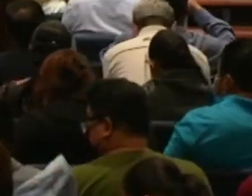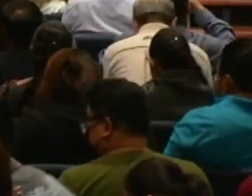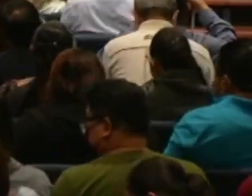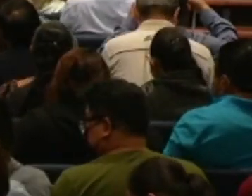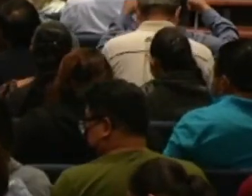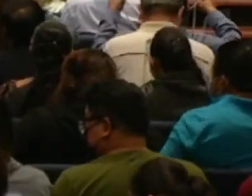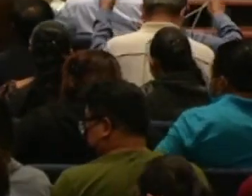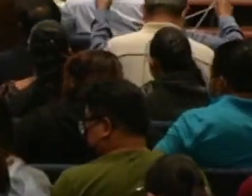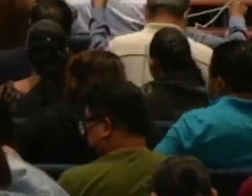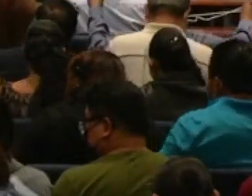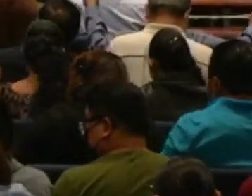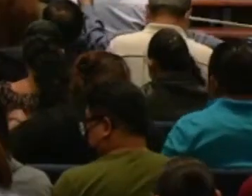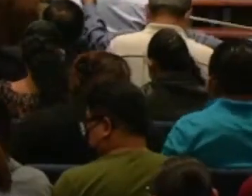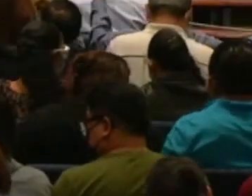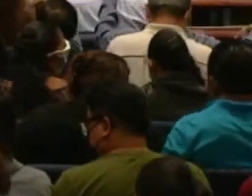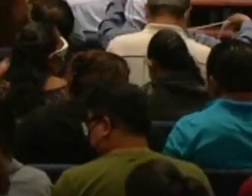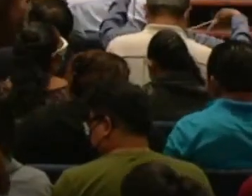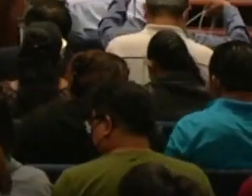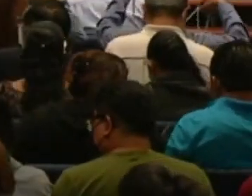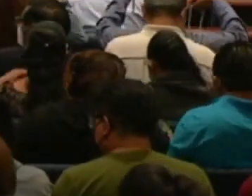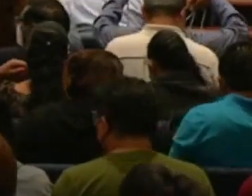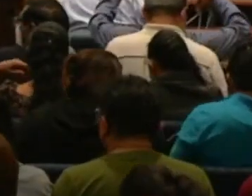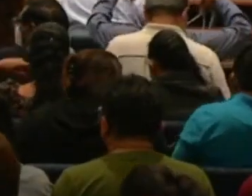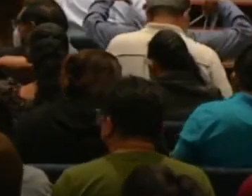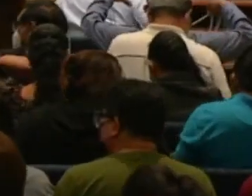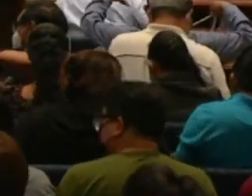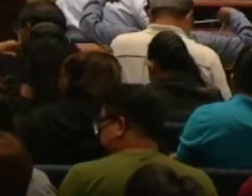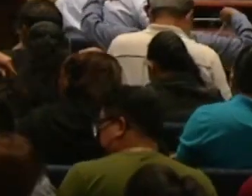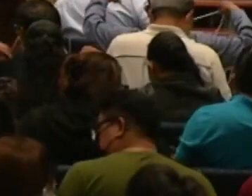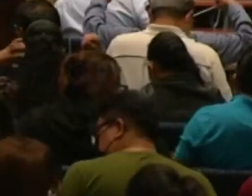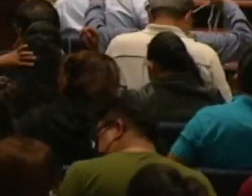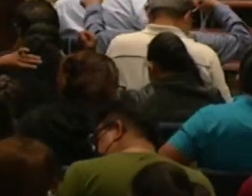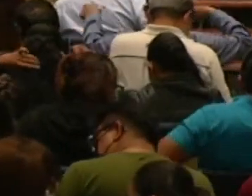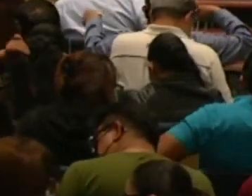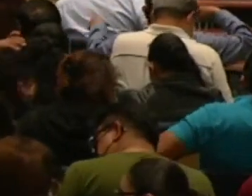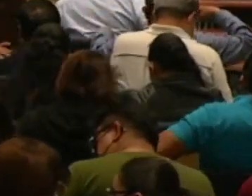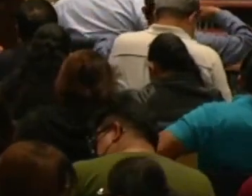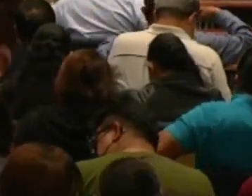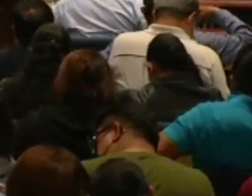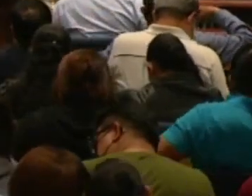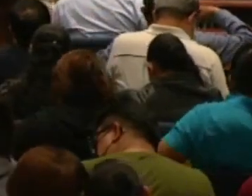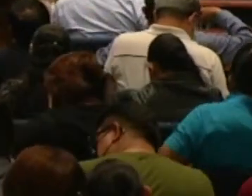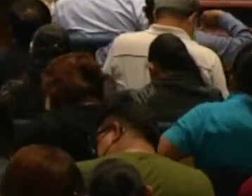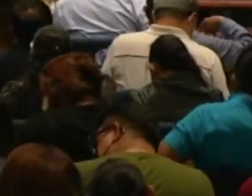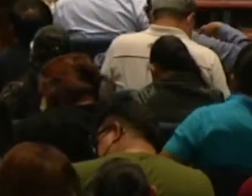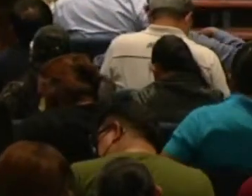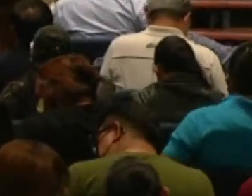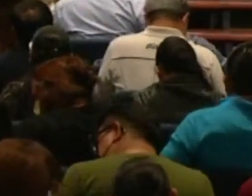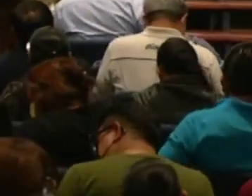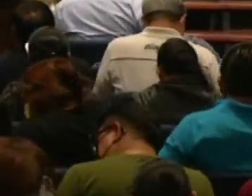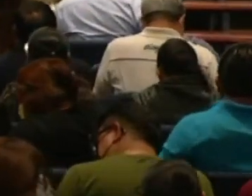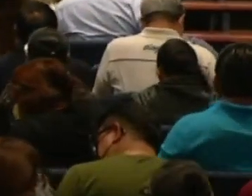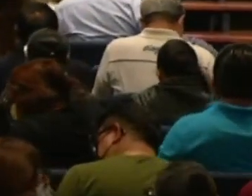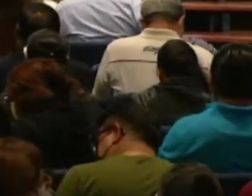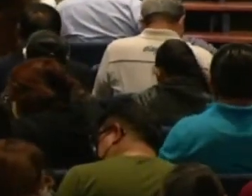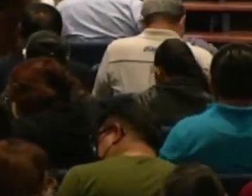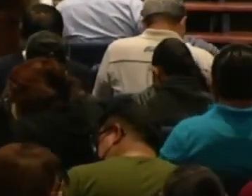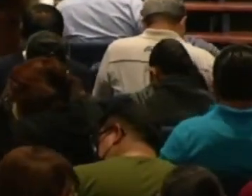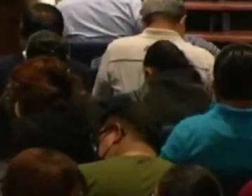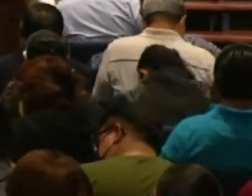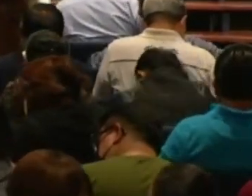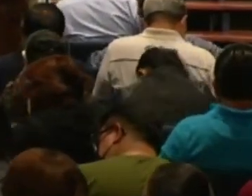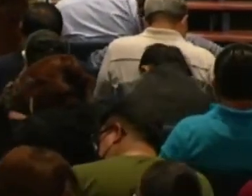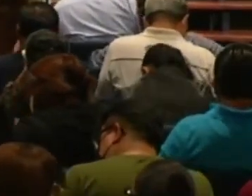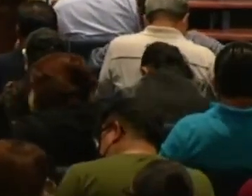proclama ya ustedes han escuchado una pequeña adición a